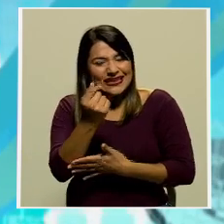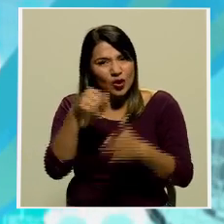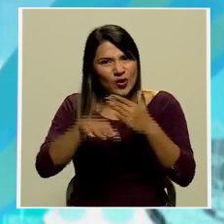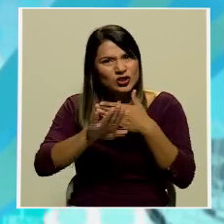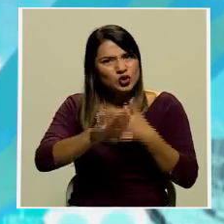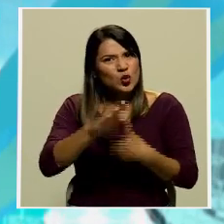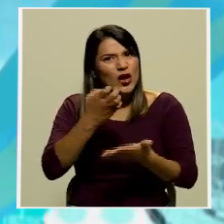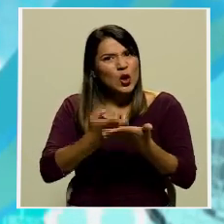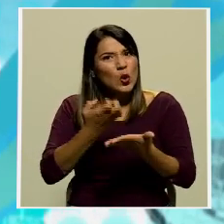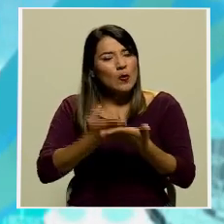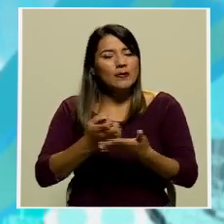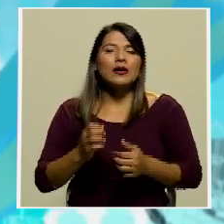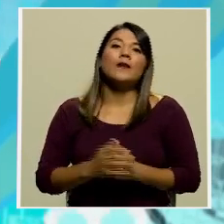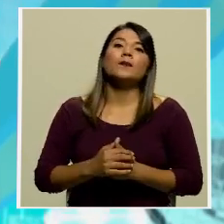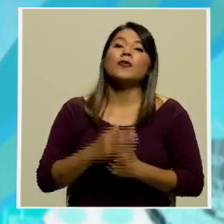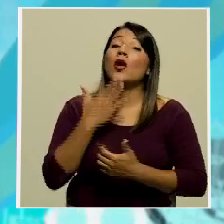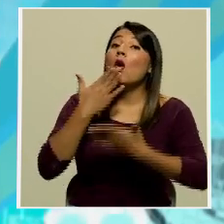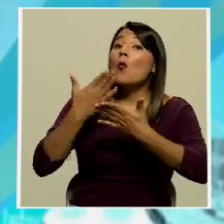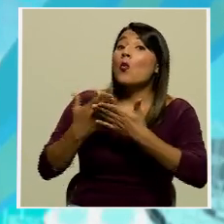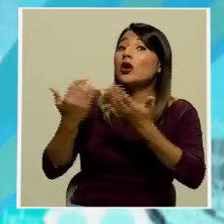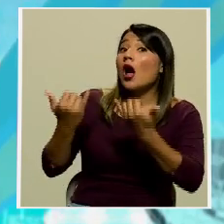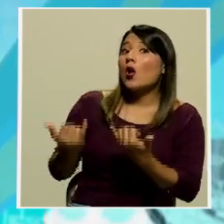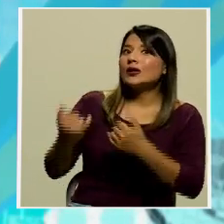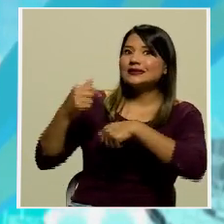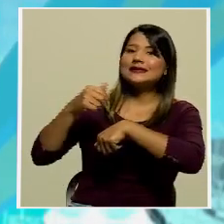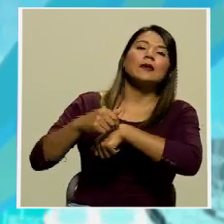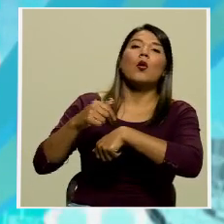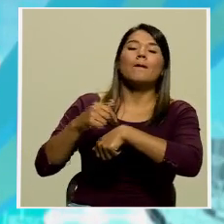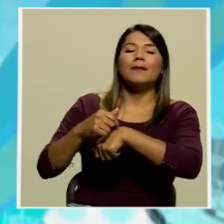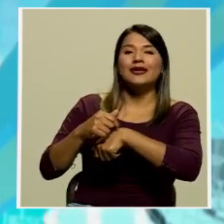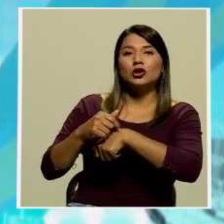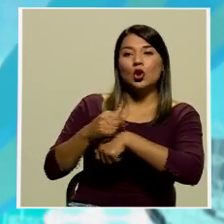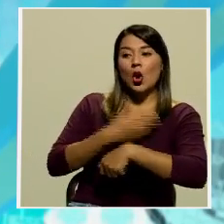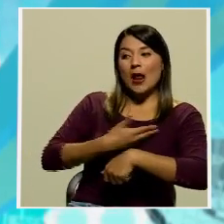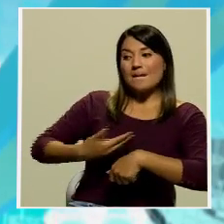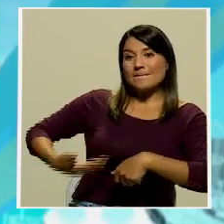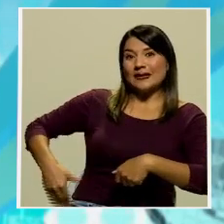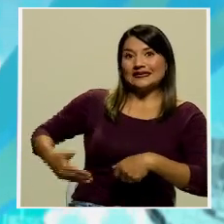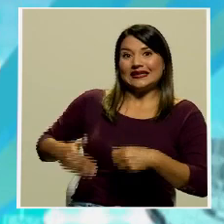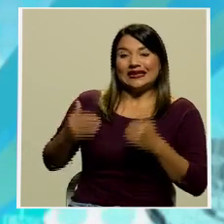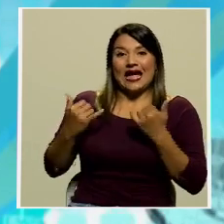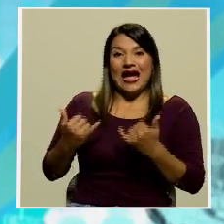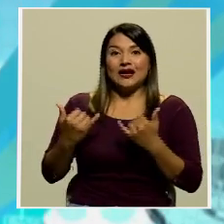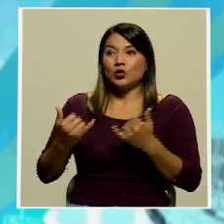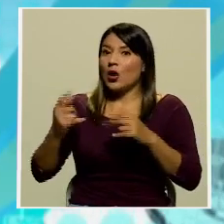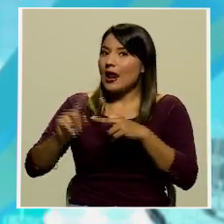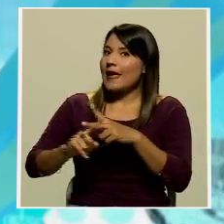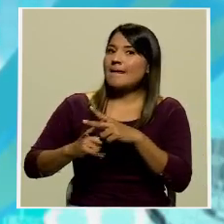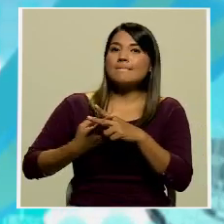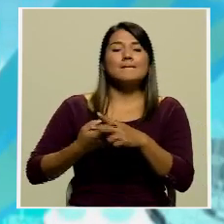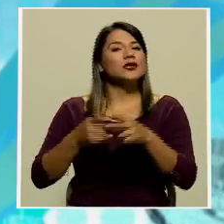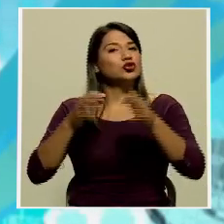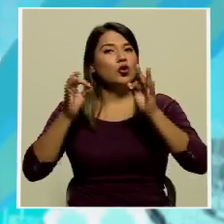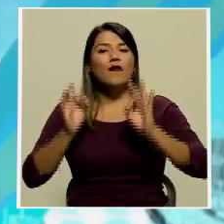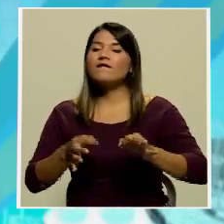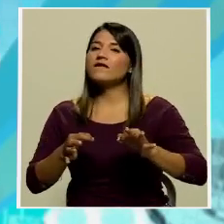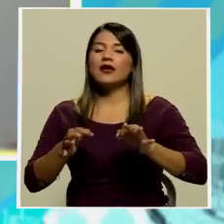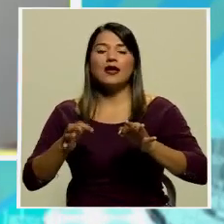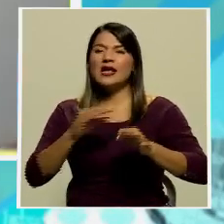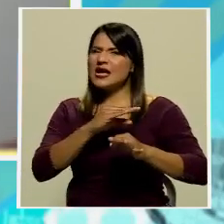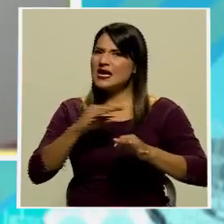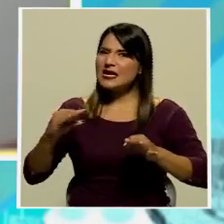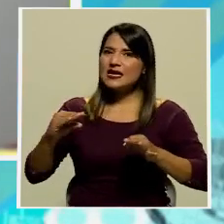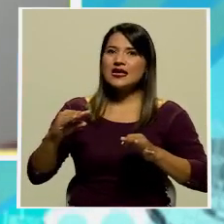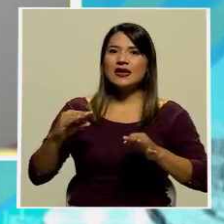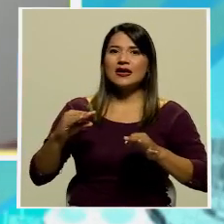Bueno, en ese momento el gobierno de Macri, que había entrado con el pie derecho y había tenido una gran